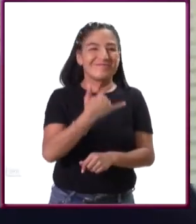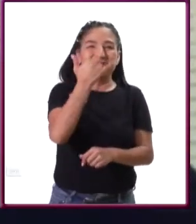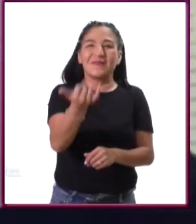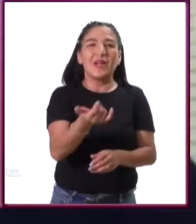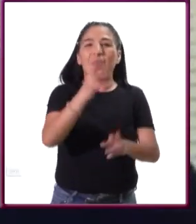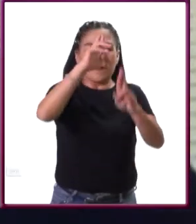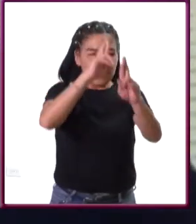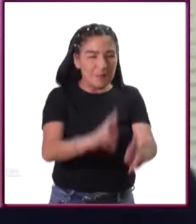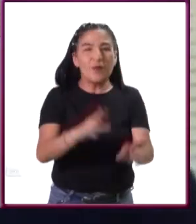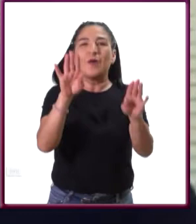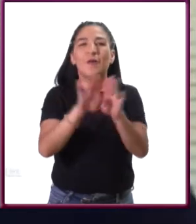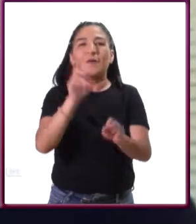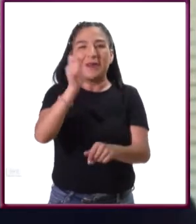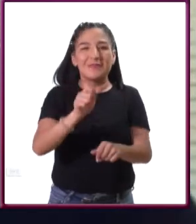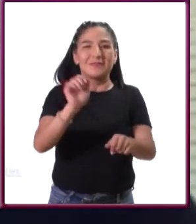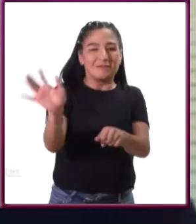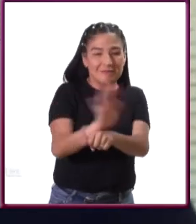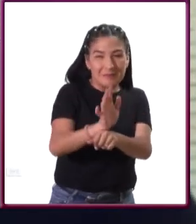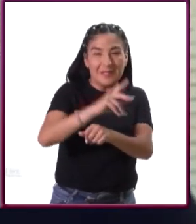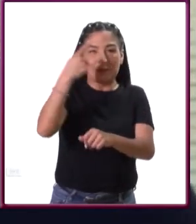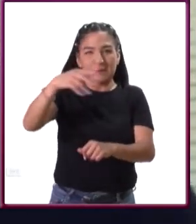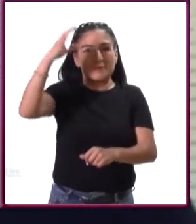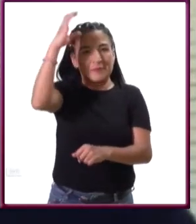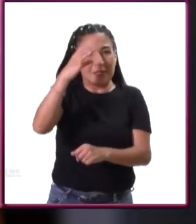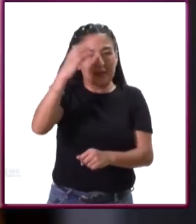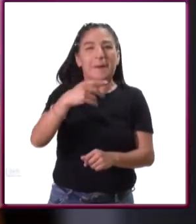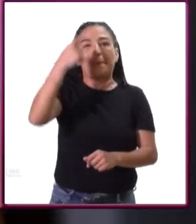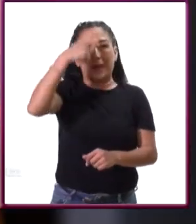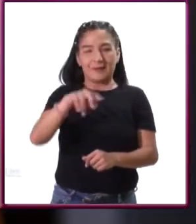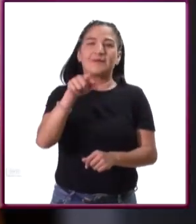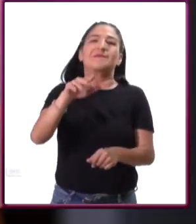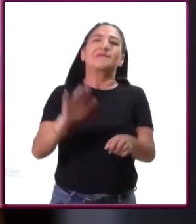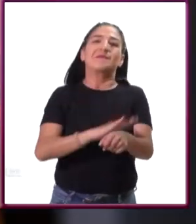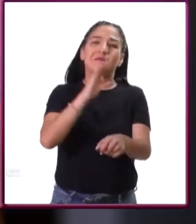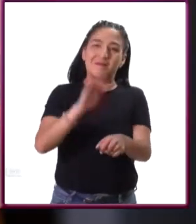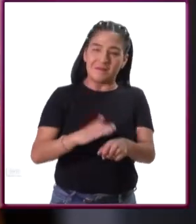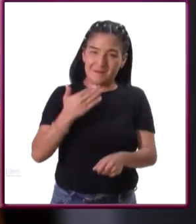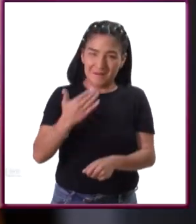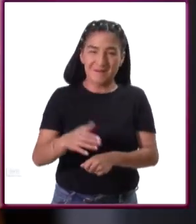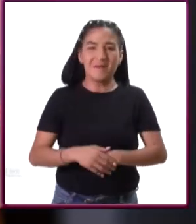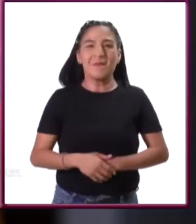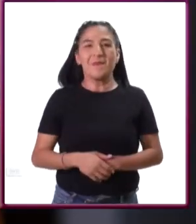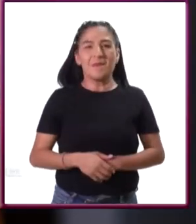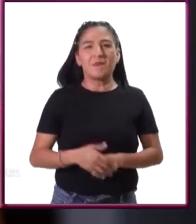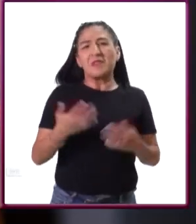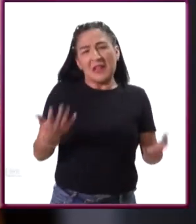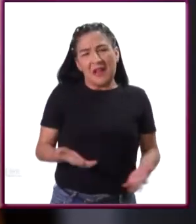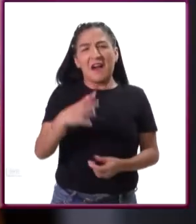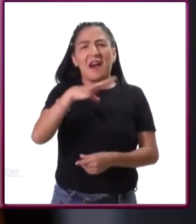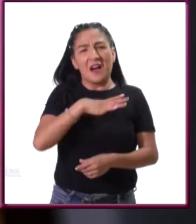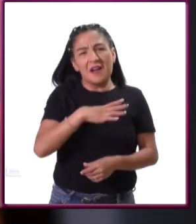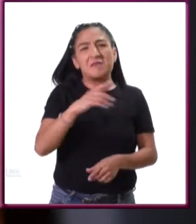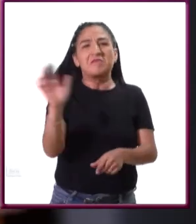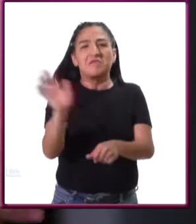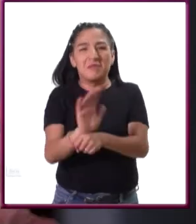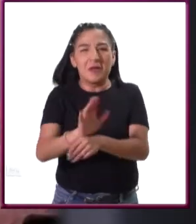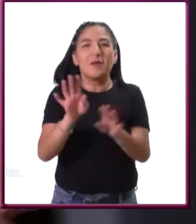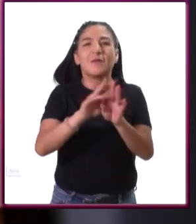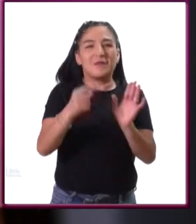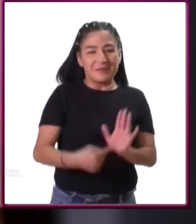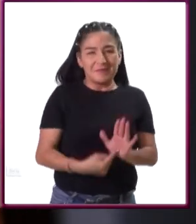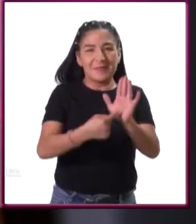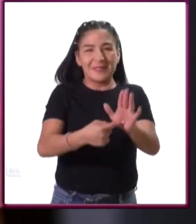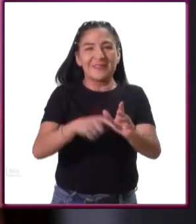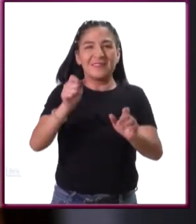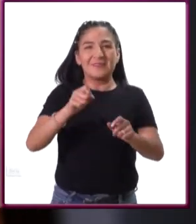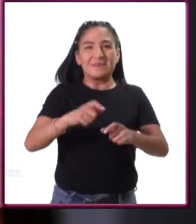que debe seguir la ciencia para que sus resultados sean correctos. Claro. ¿Y hay alguna película en la que se muestre como el crecimiento